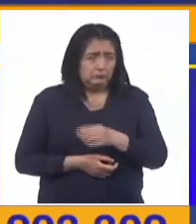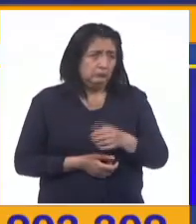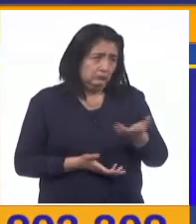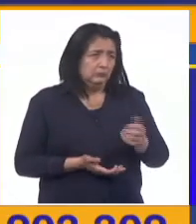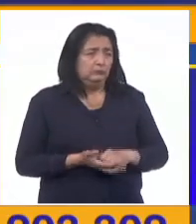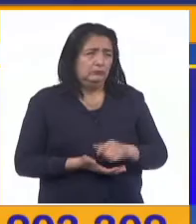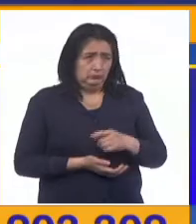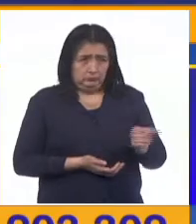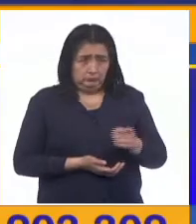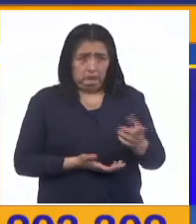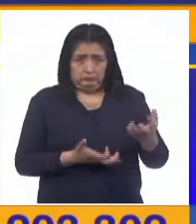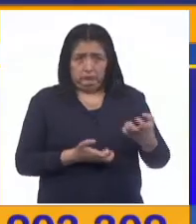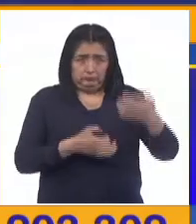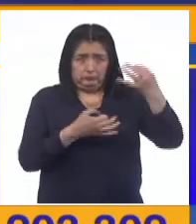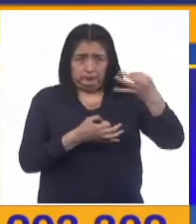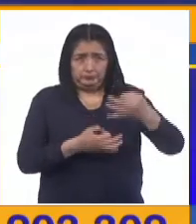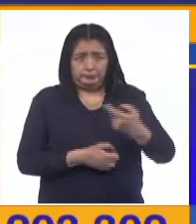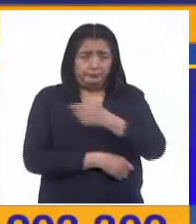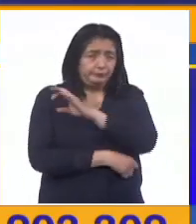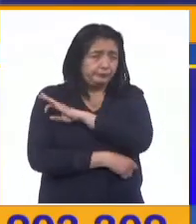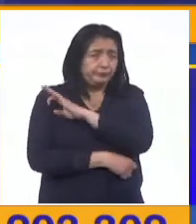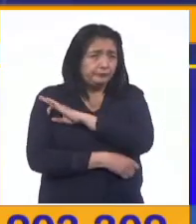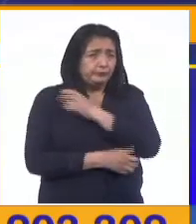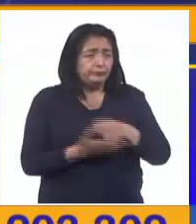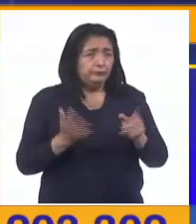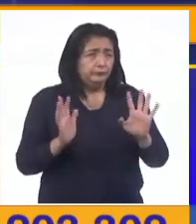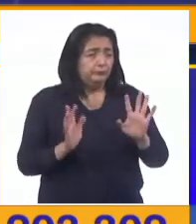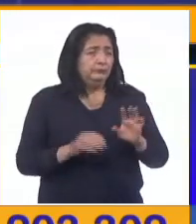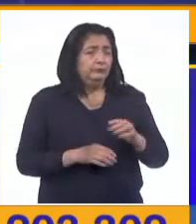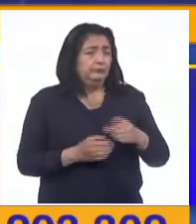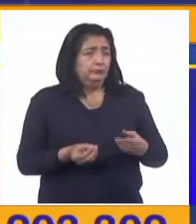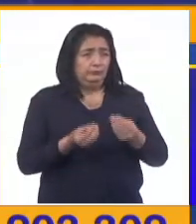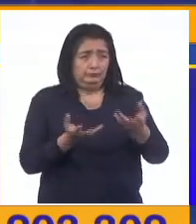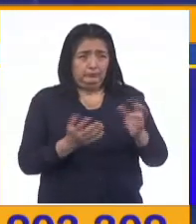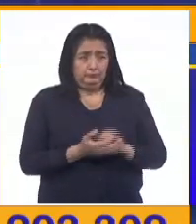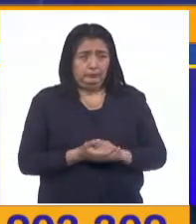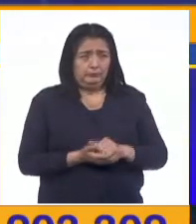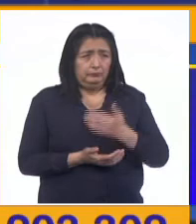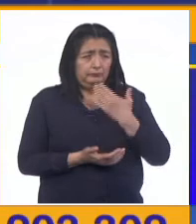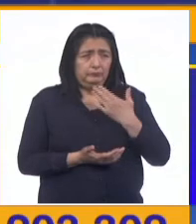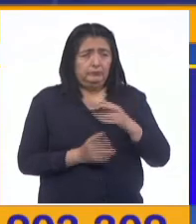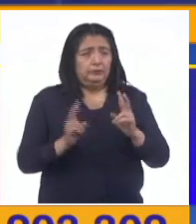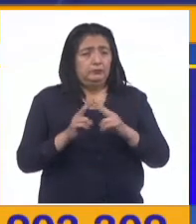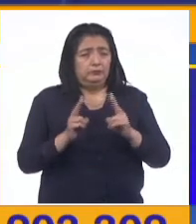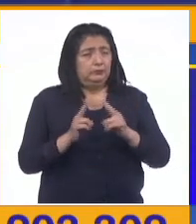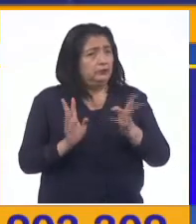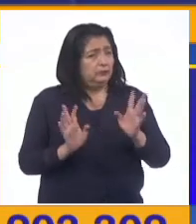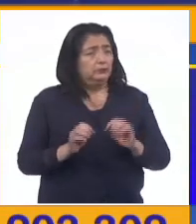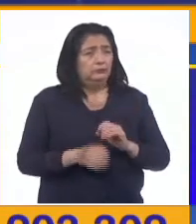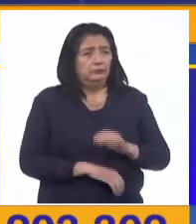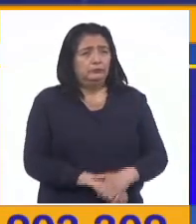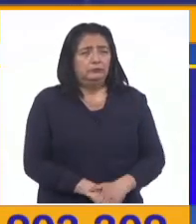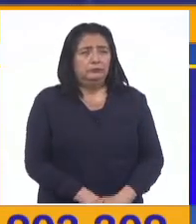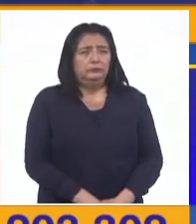Ya. Ellos querían el presupuesto para la fiscalía que se les ha dado. Y eso lo ha gestionado la cuñada. ¿La